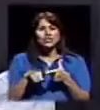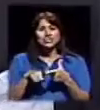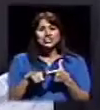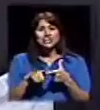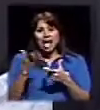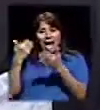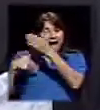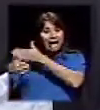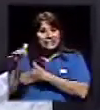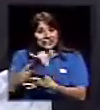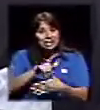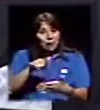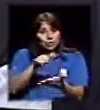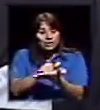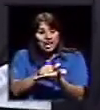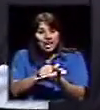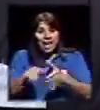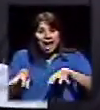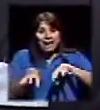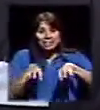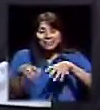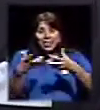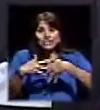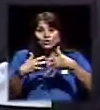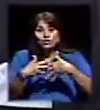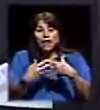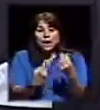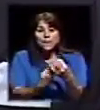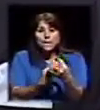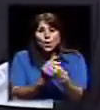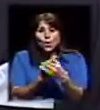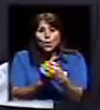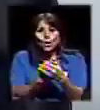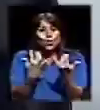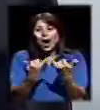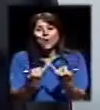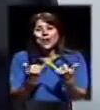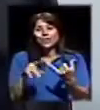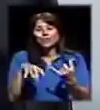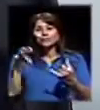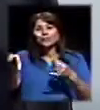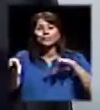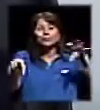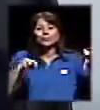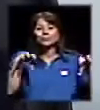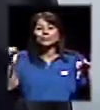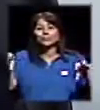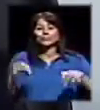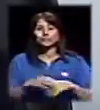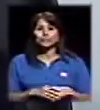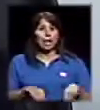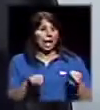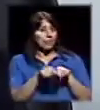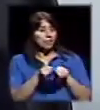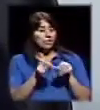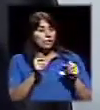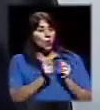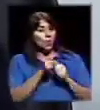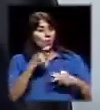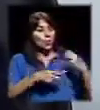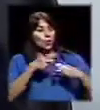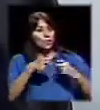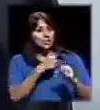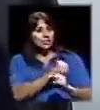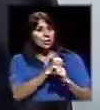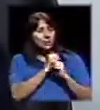que tenía de la actividad industrial en el país. Sí. Bueno. Y además con problemas de seguridad ciudadana, claro,